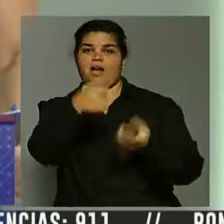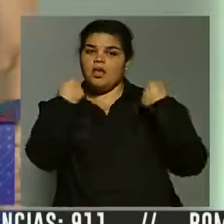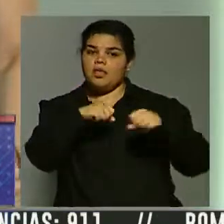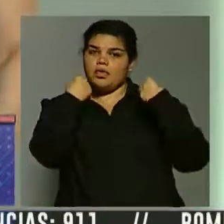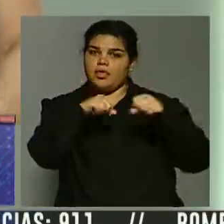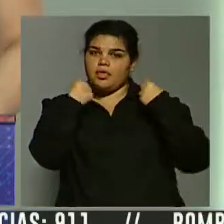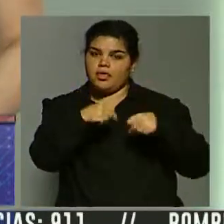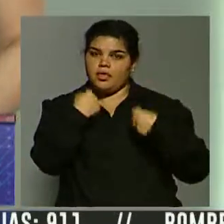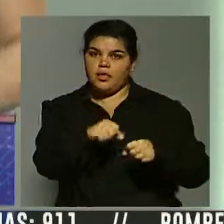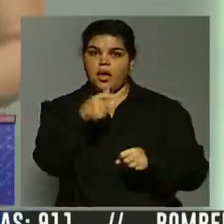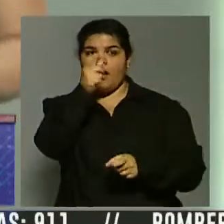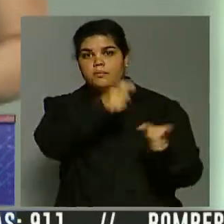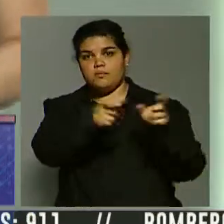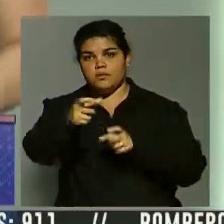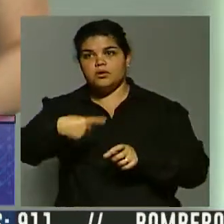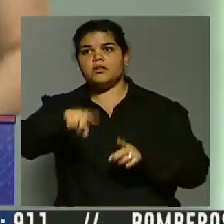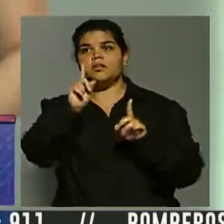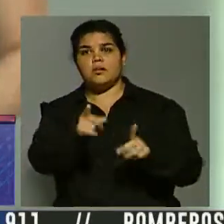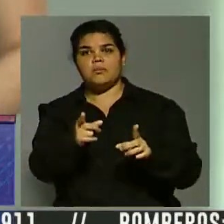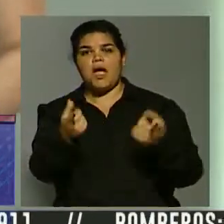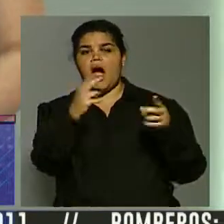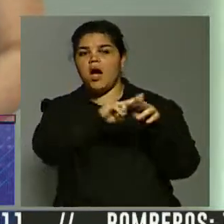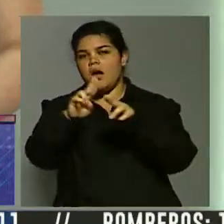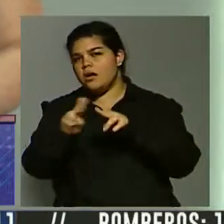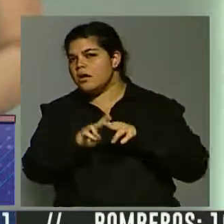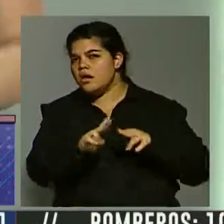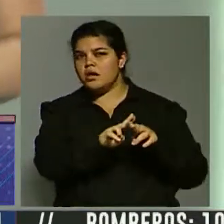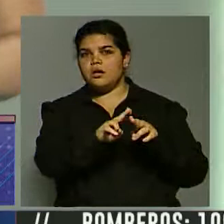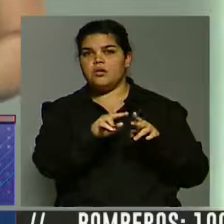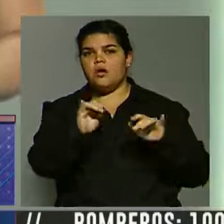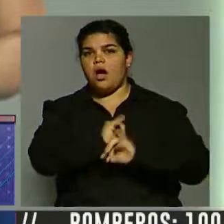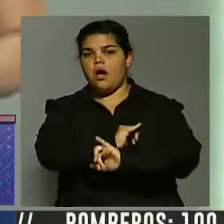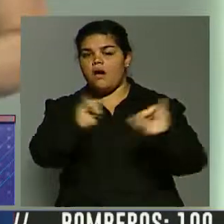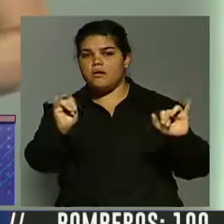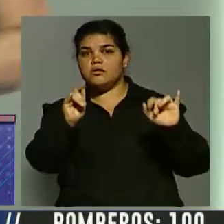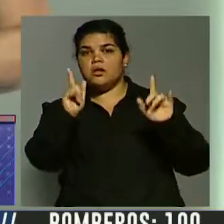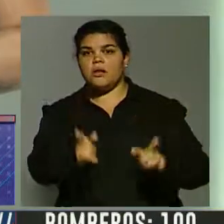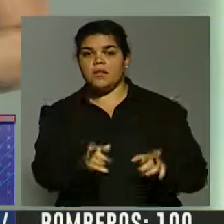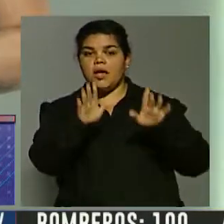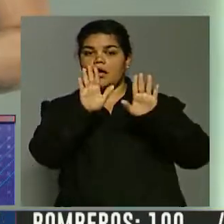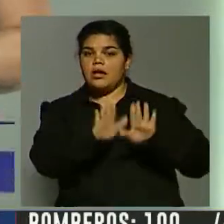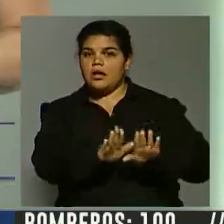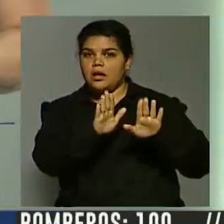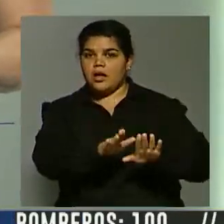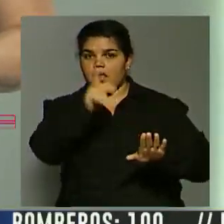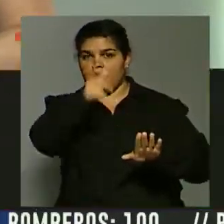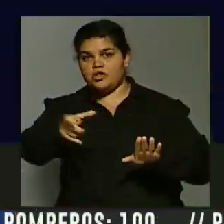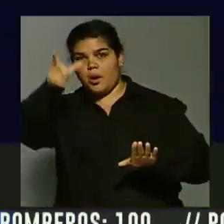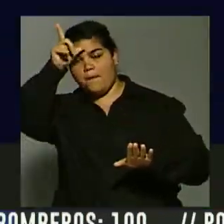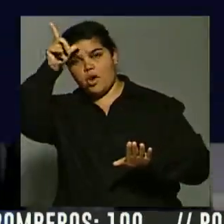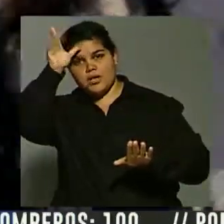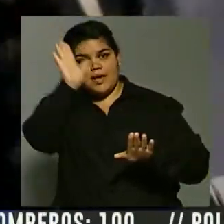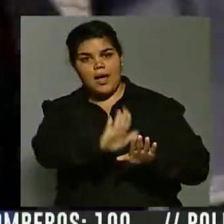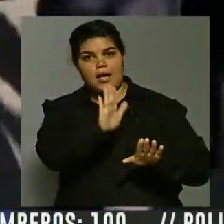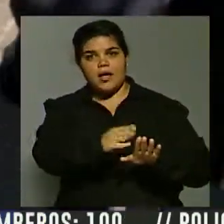donde además se hicieron algunas remodelaciones y anuncios relacionados con la permanencia de los policías para lograr